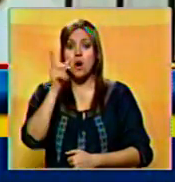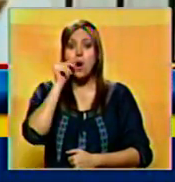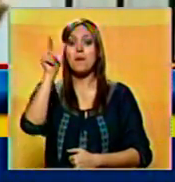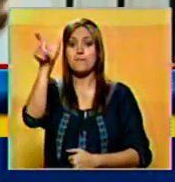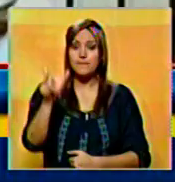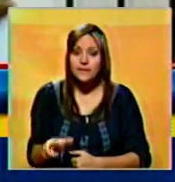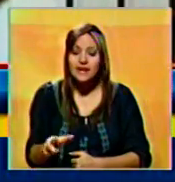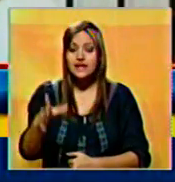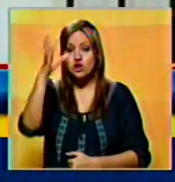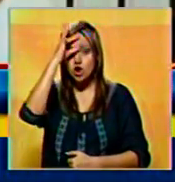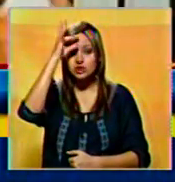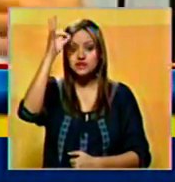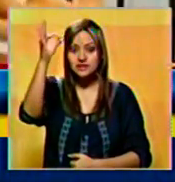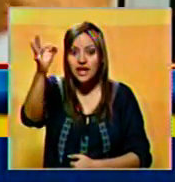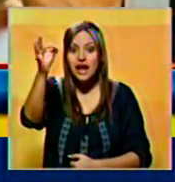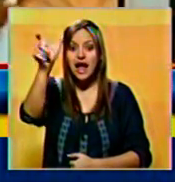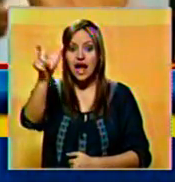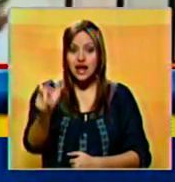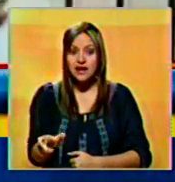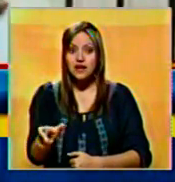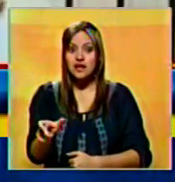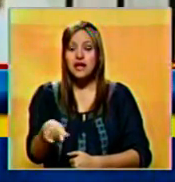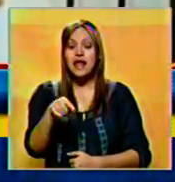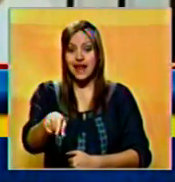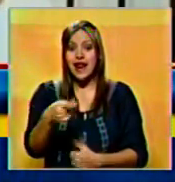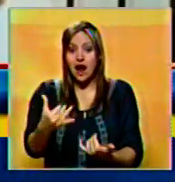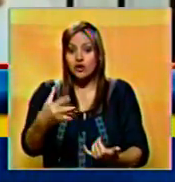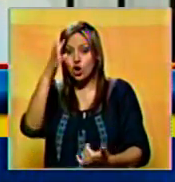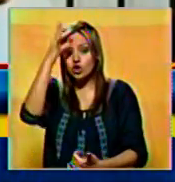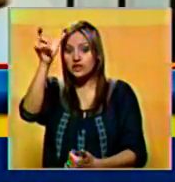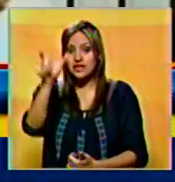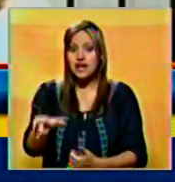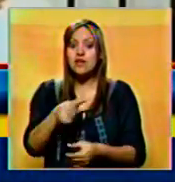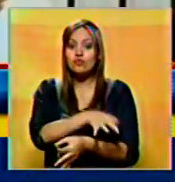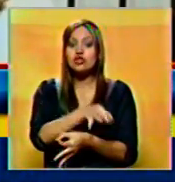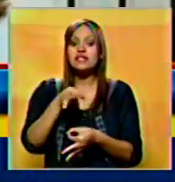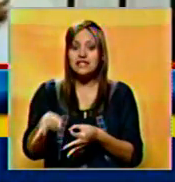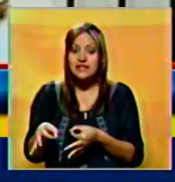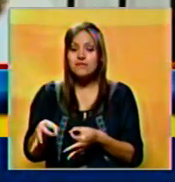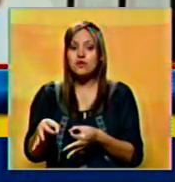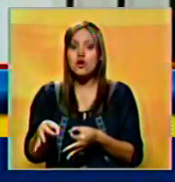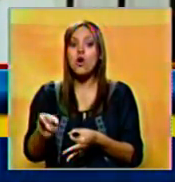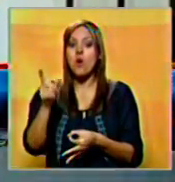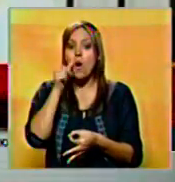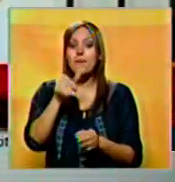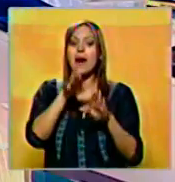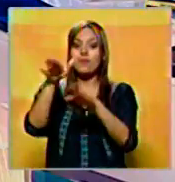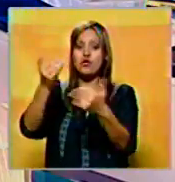ciudadano concejal, porque es concejal del municipio Arismendi, Luis Díaz.